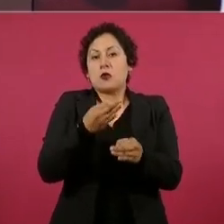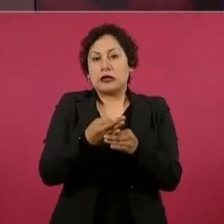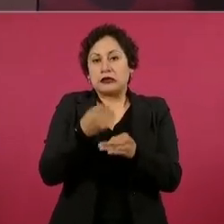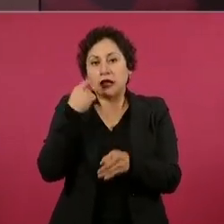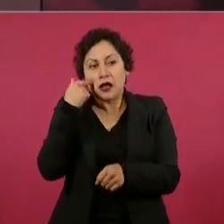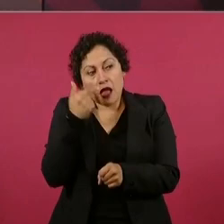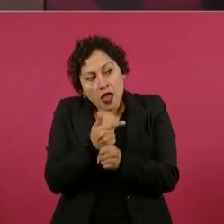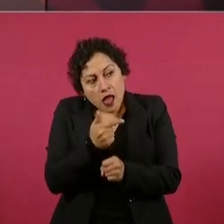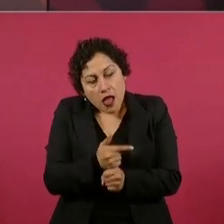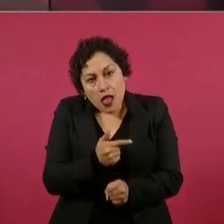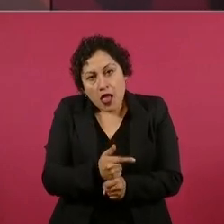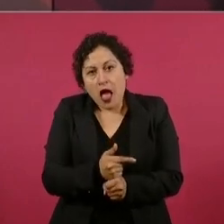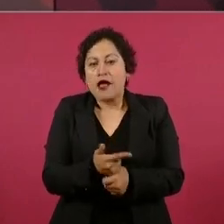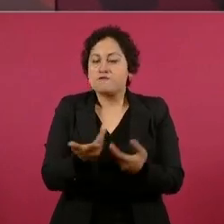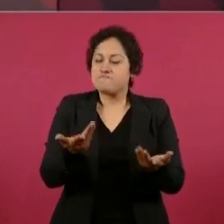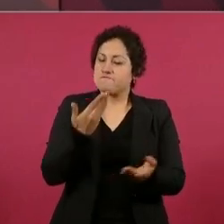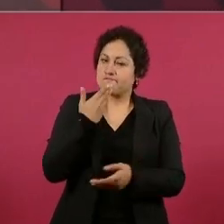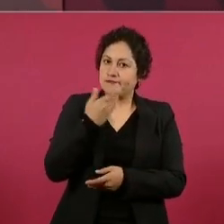sabiendo